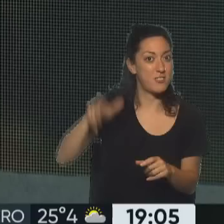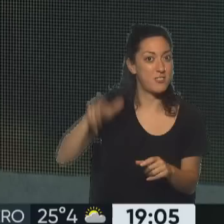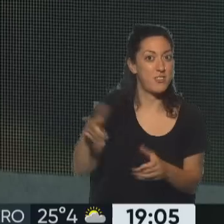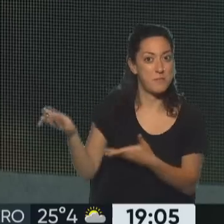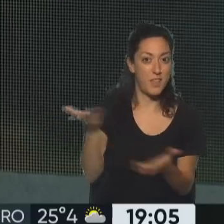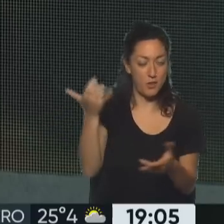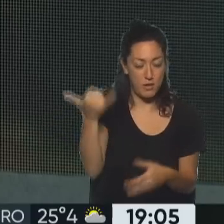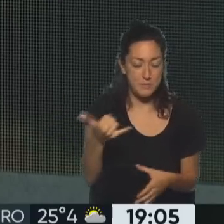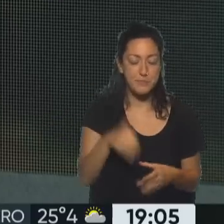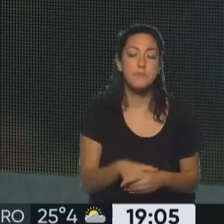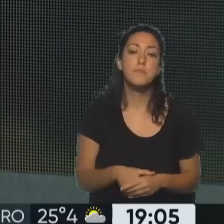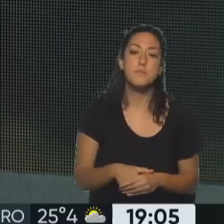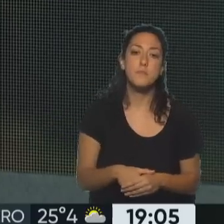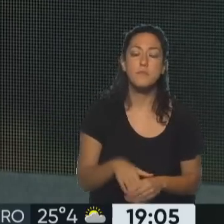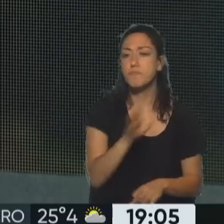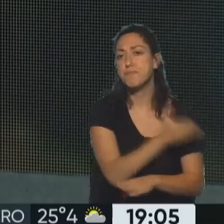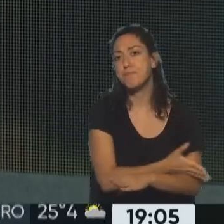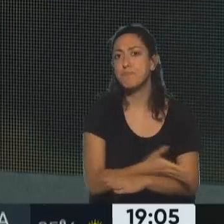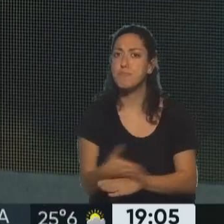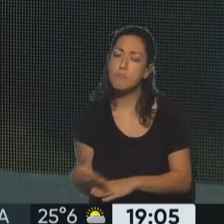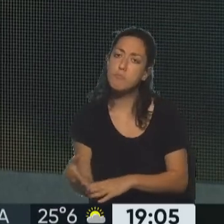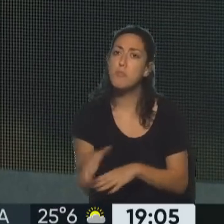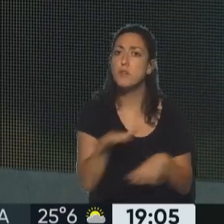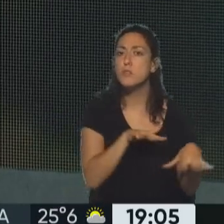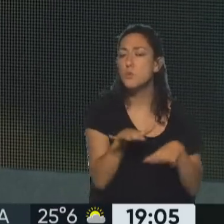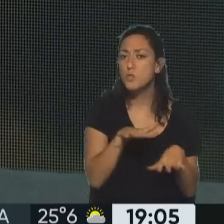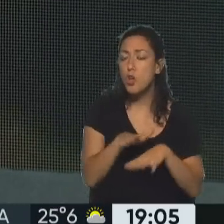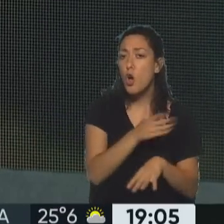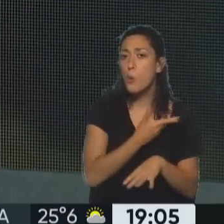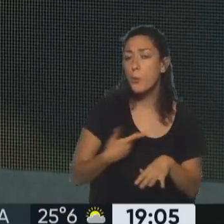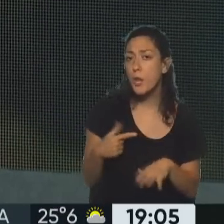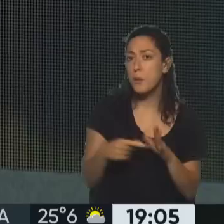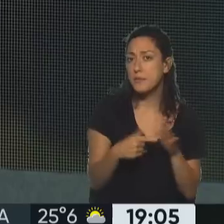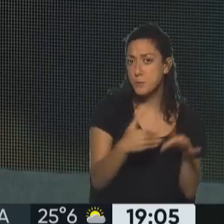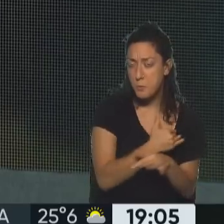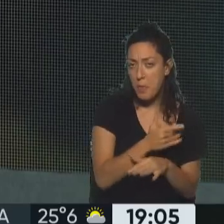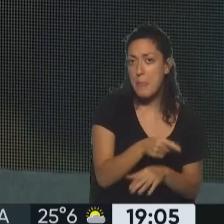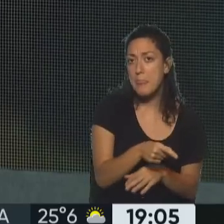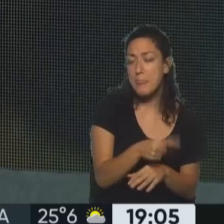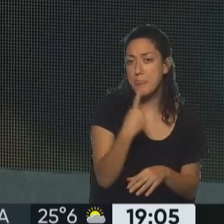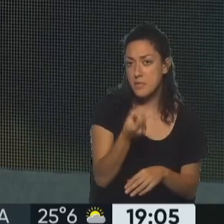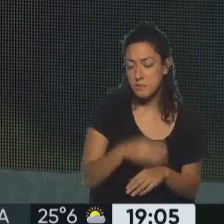De pronto, mientras todo pasaba, el gobierno de Buenos Aires dice